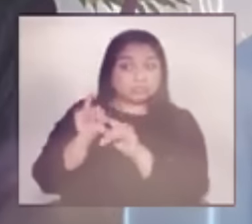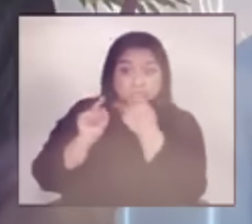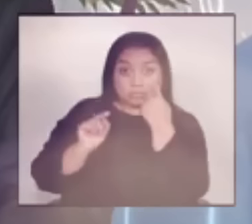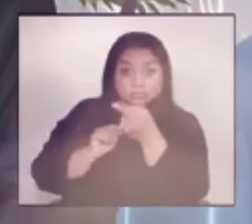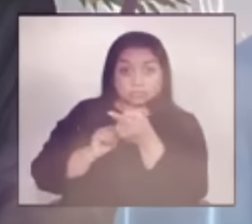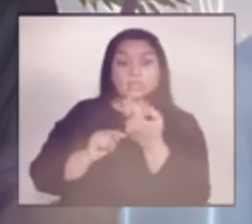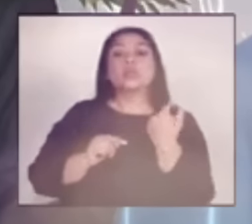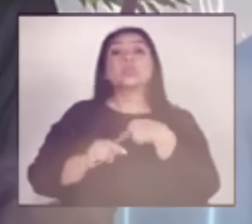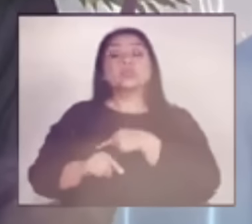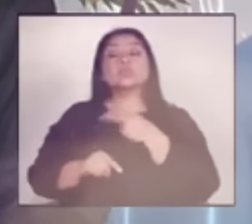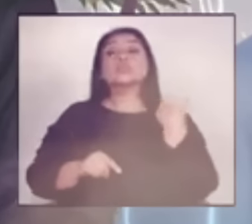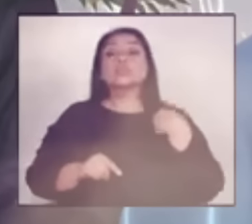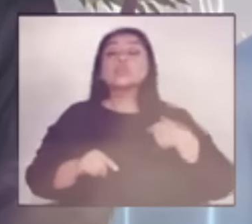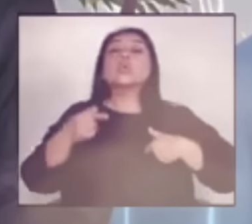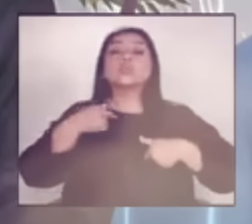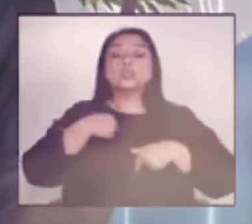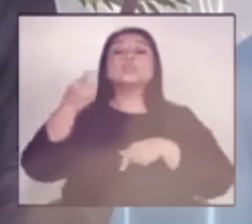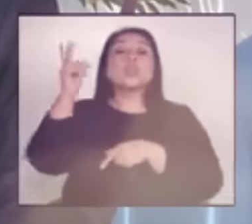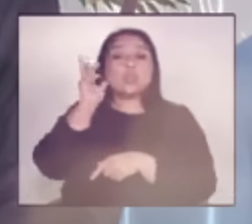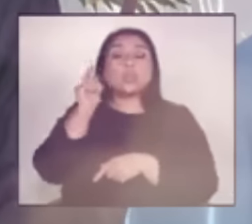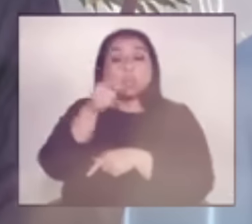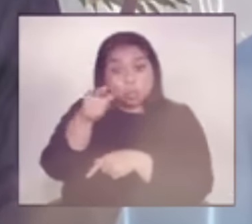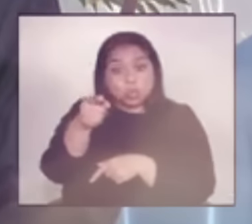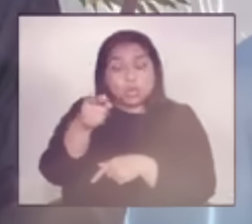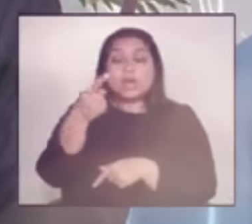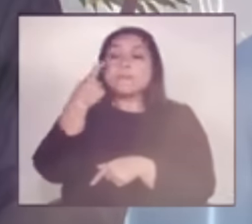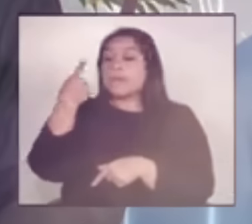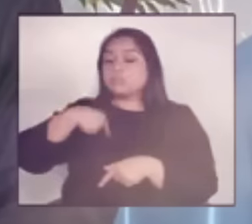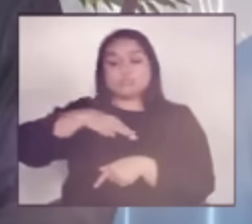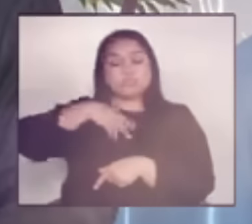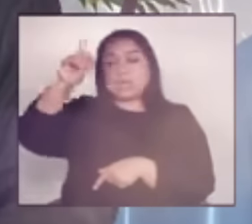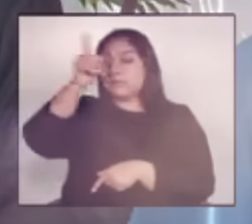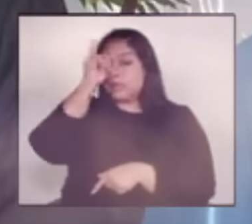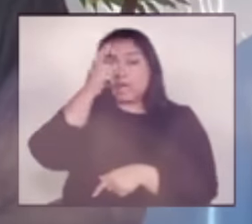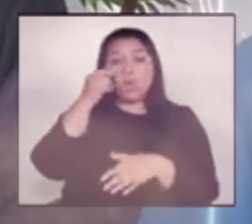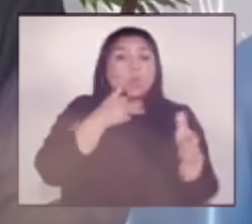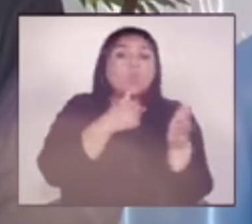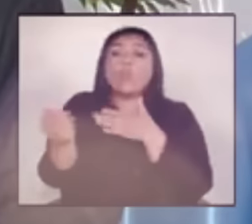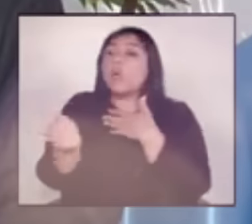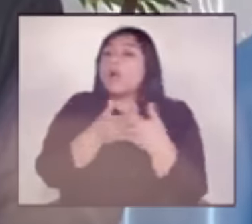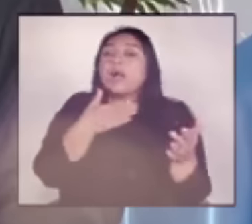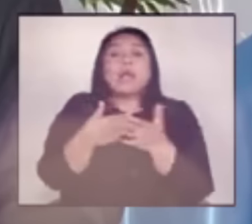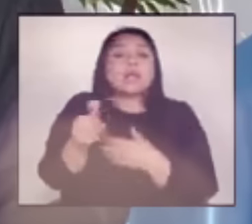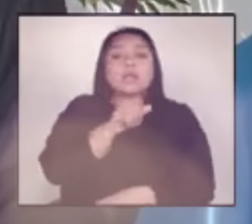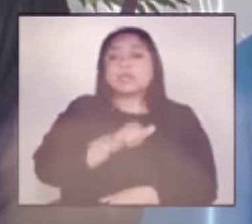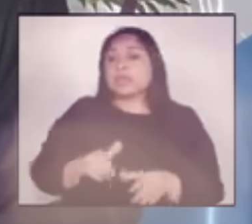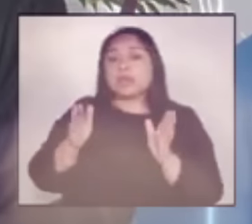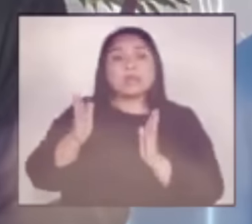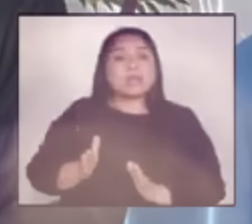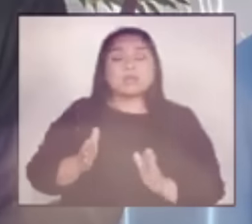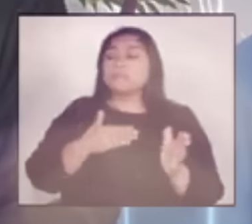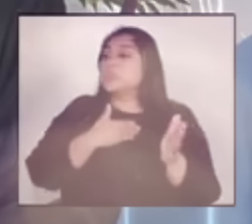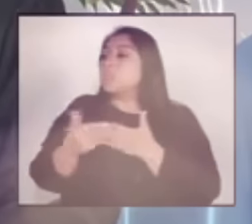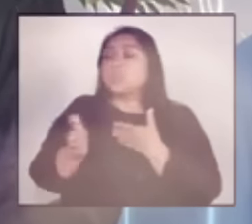que nosotros vamos a trabajar igual con cualquier alcalde, independientemente del partido que